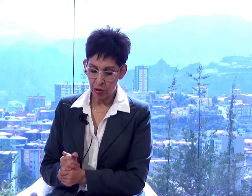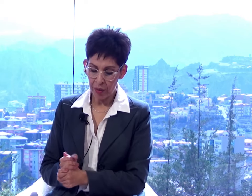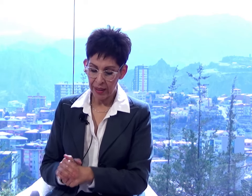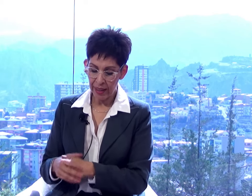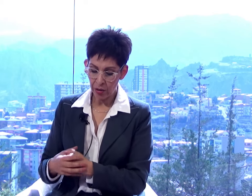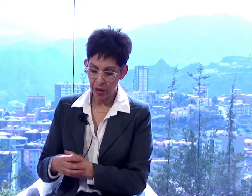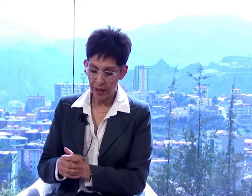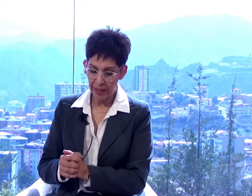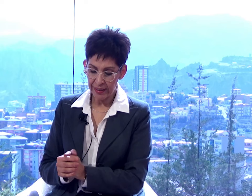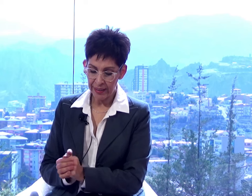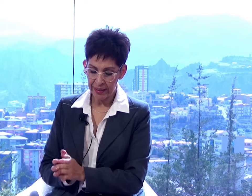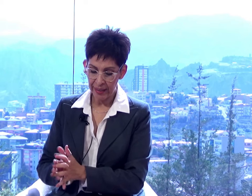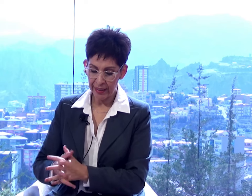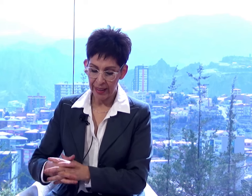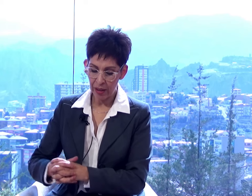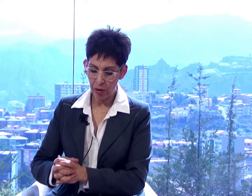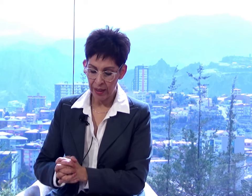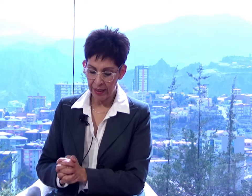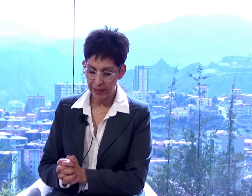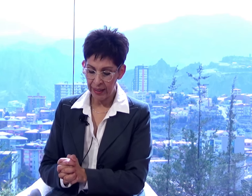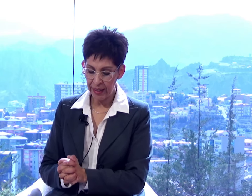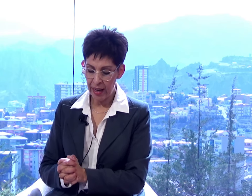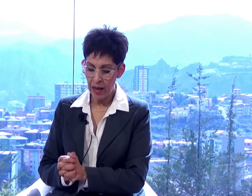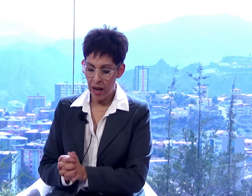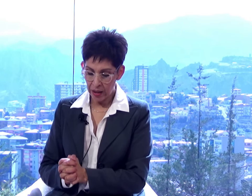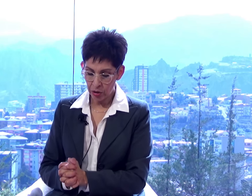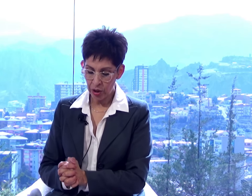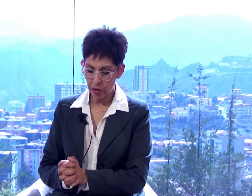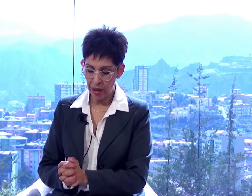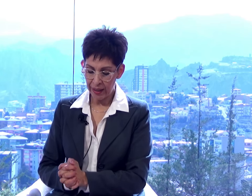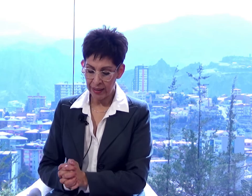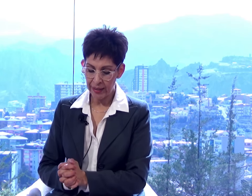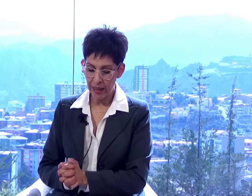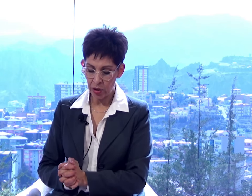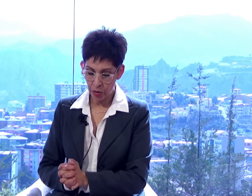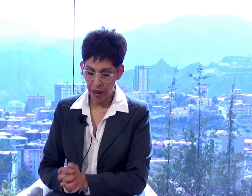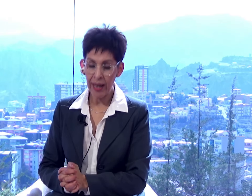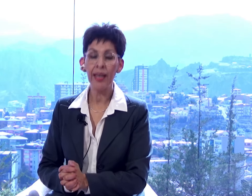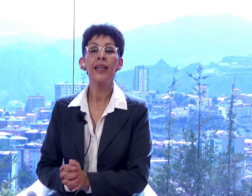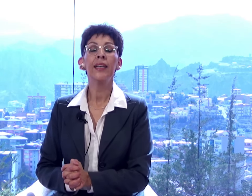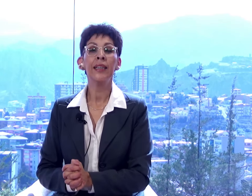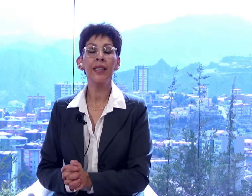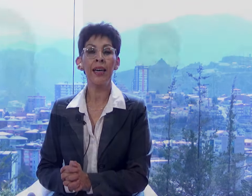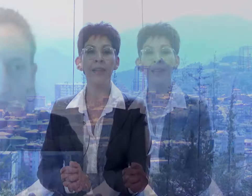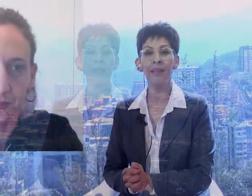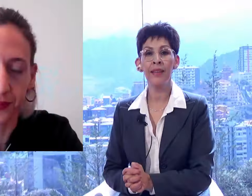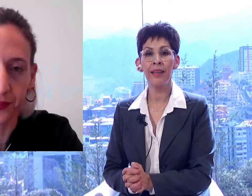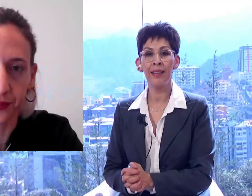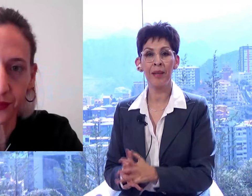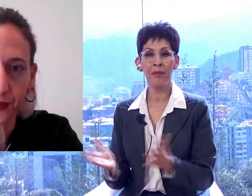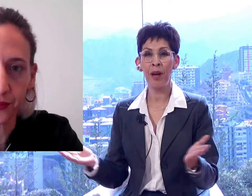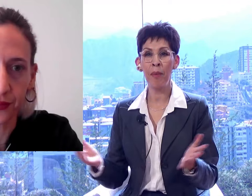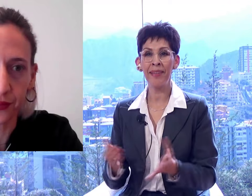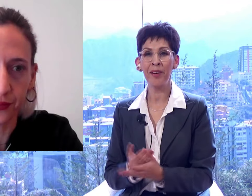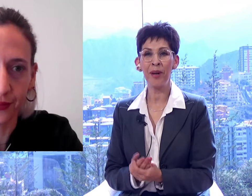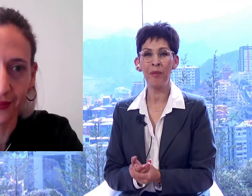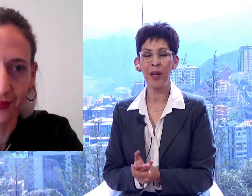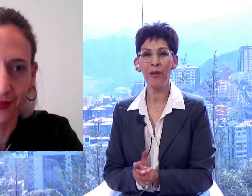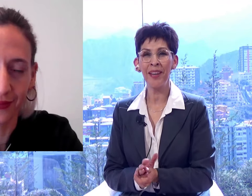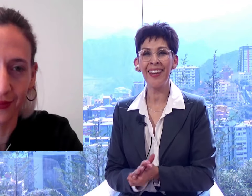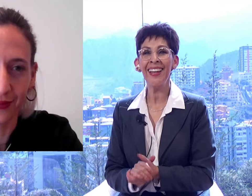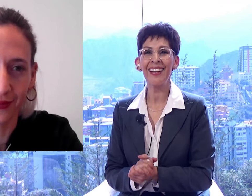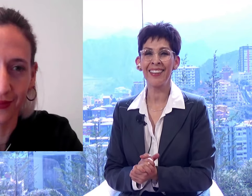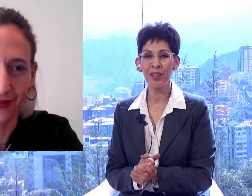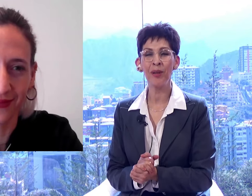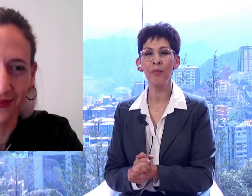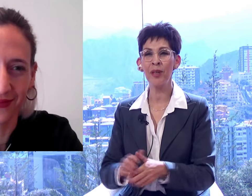Centro Latinoamericano de Análisis Estratégico en Argentina, asociado a la agencia Nodal, y es flamante